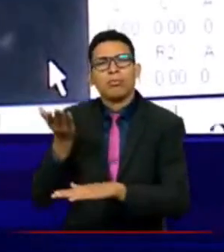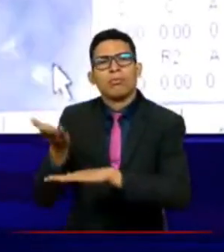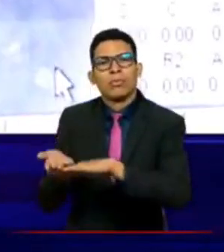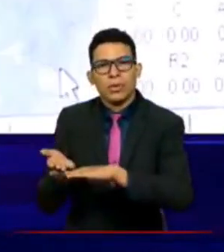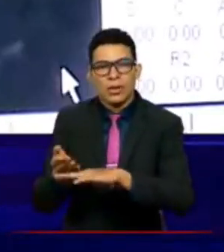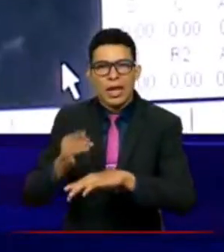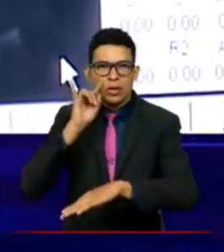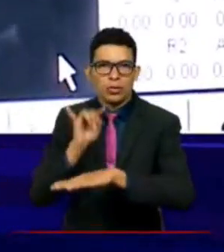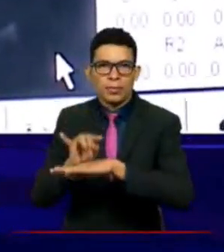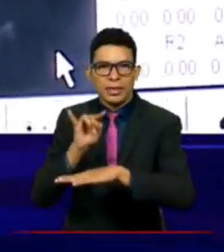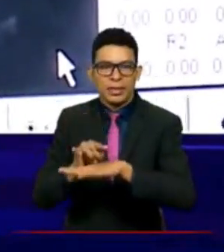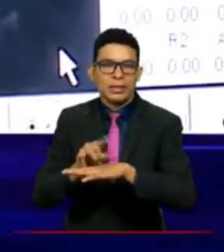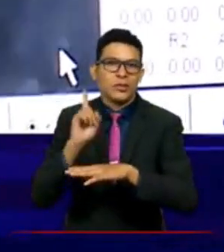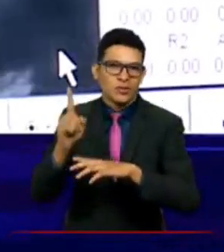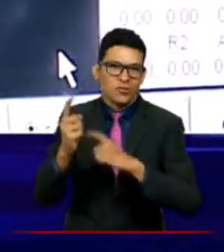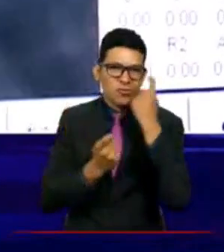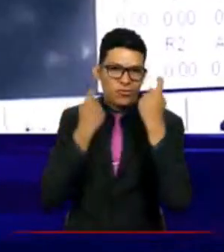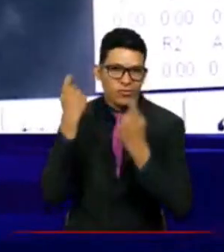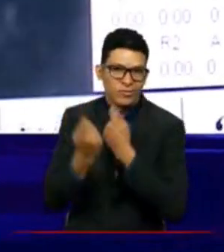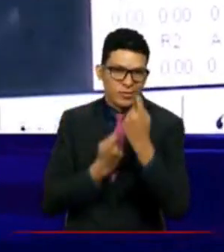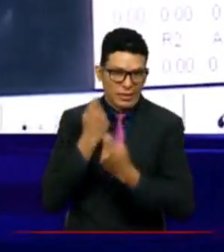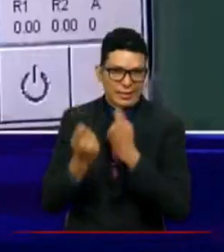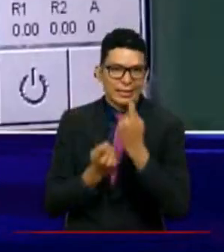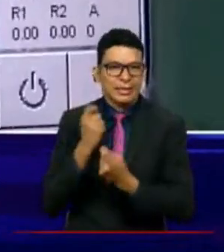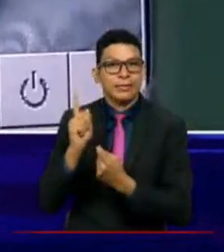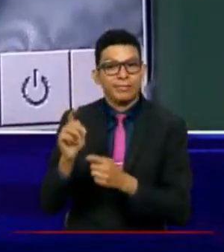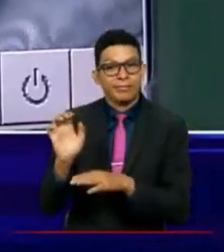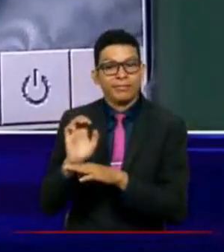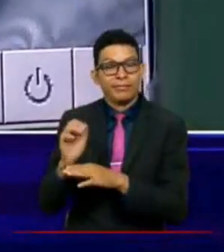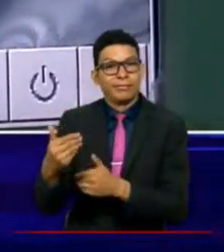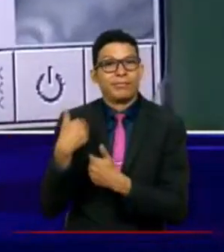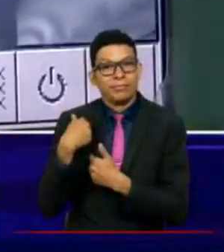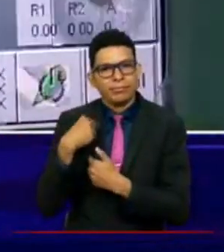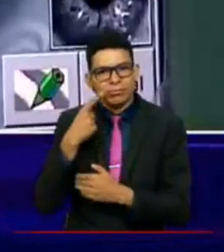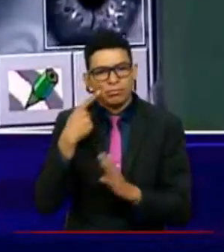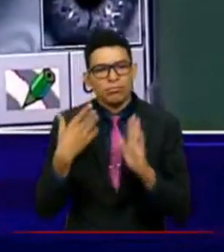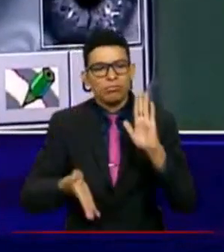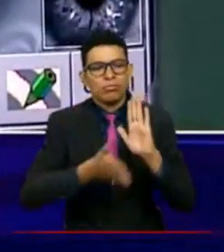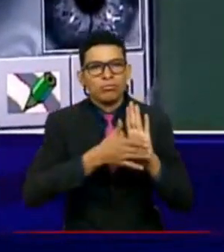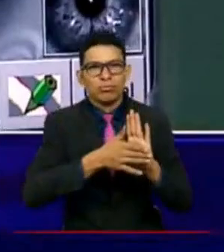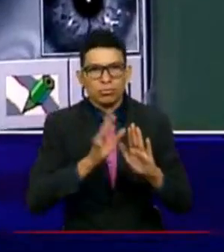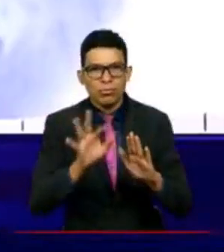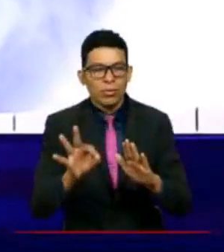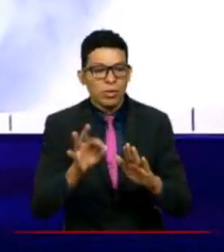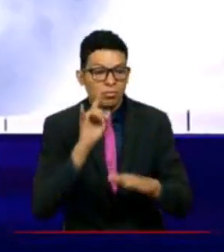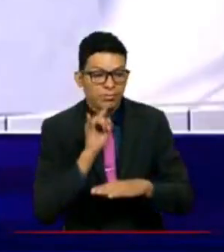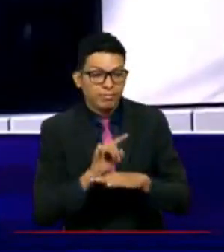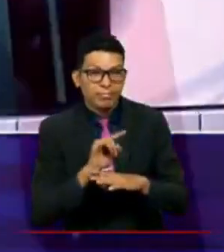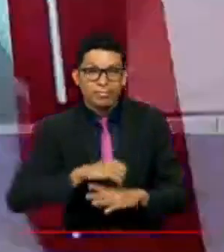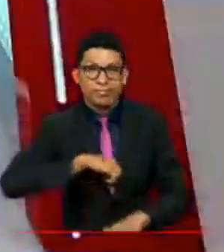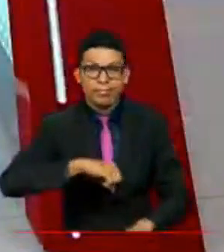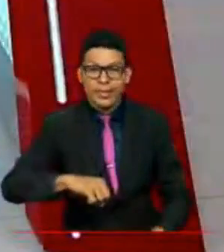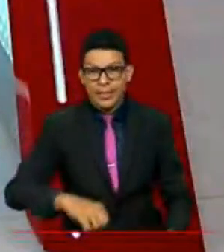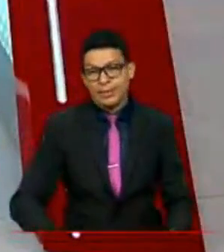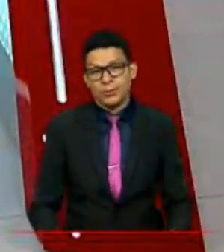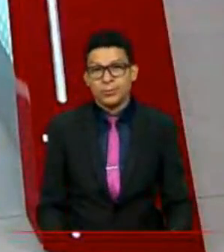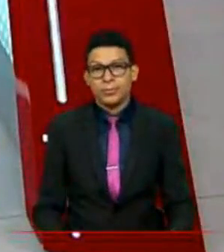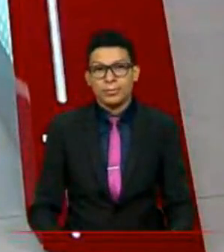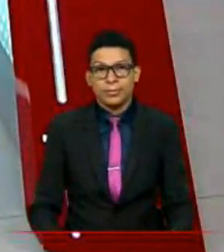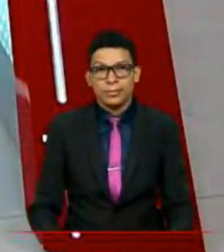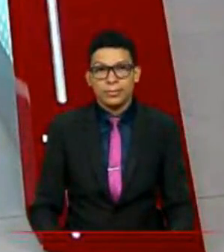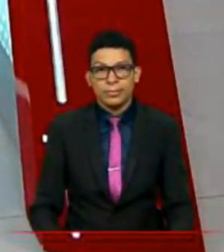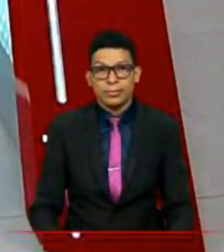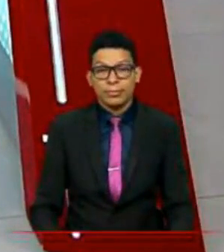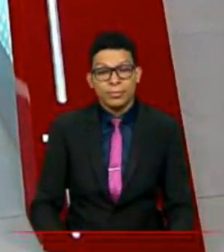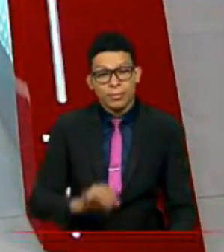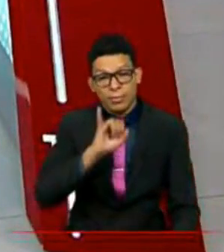a la superintendencia industria y comercio que es la entidad encargada de velar por la protección de este derecho fundamental bueno Y además